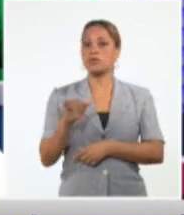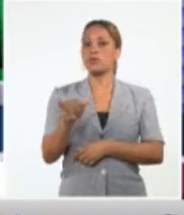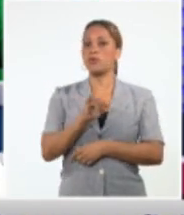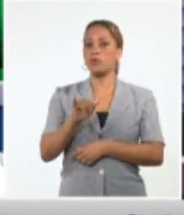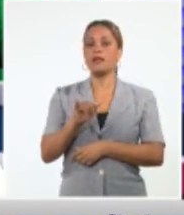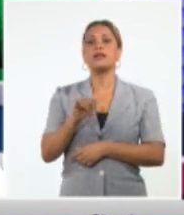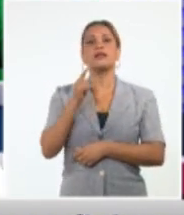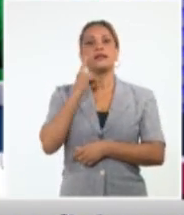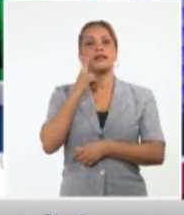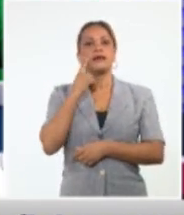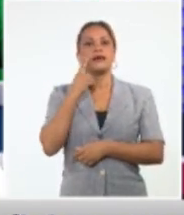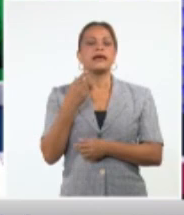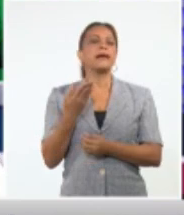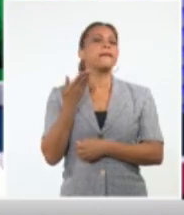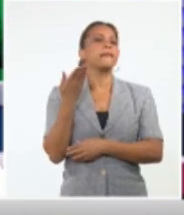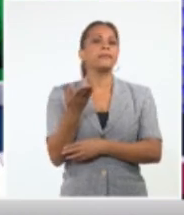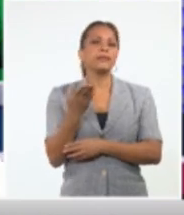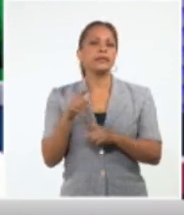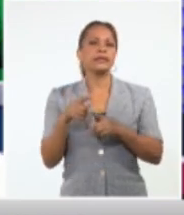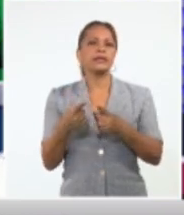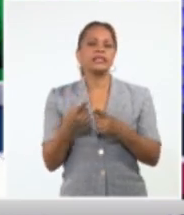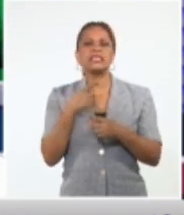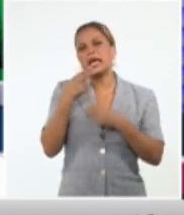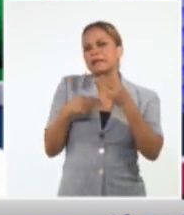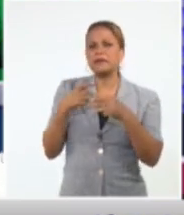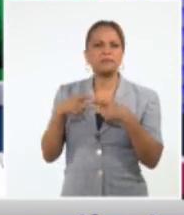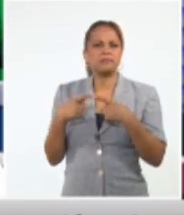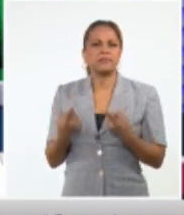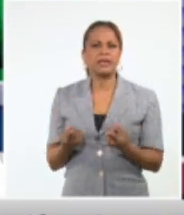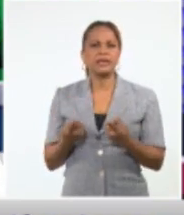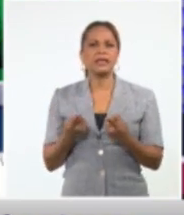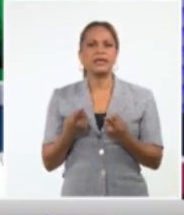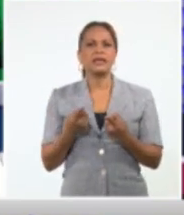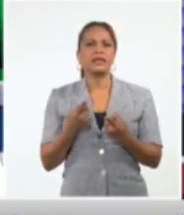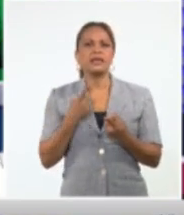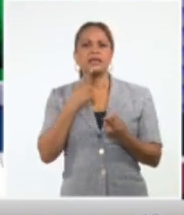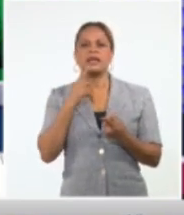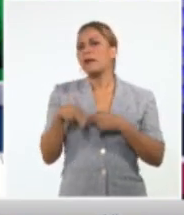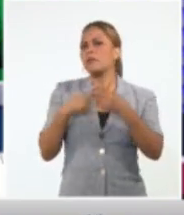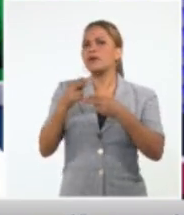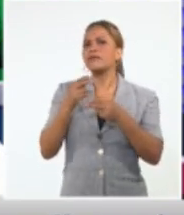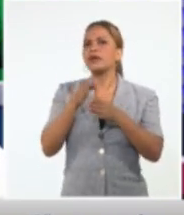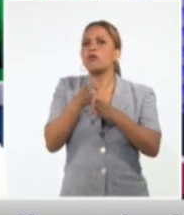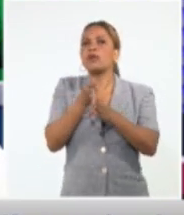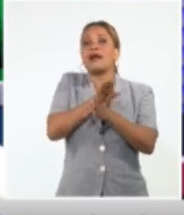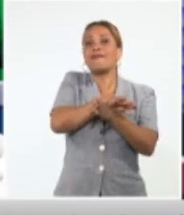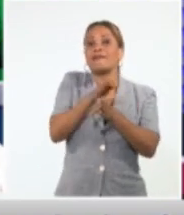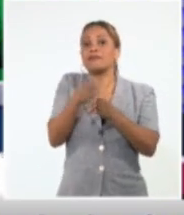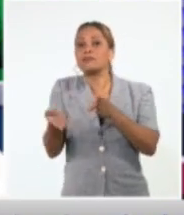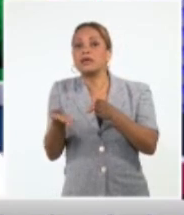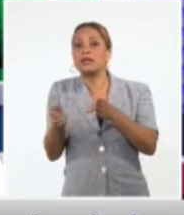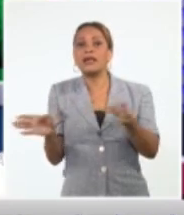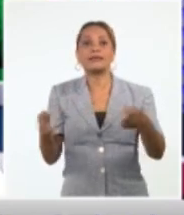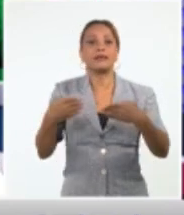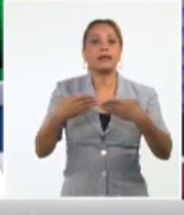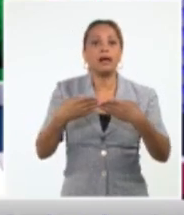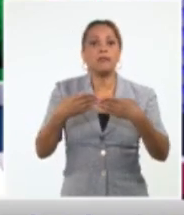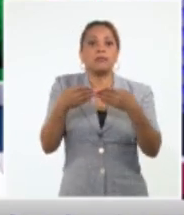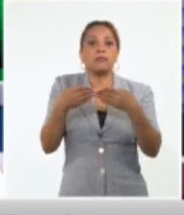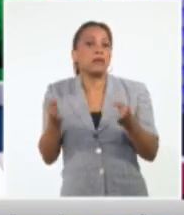exige. Bueno, ¿y qué vamos a hacer? ¿Qué vamos a hacer con la frontera? ¿Nos puede entrar? ¿La tenemos? ¿No la